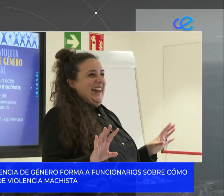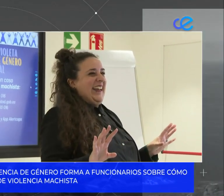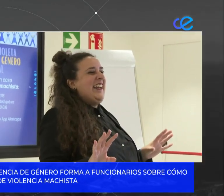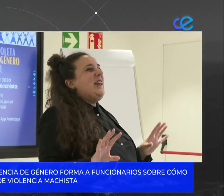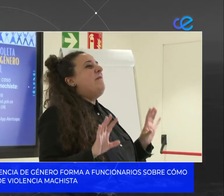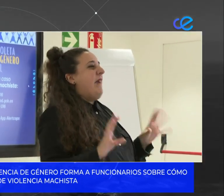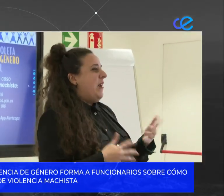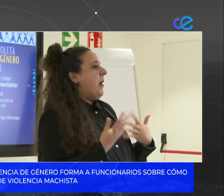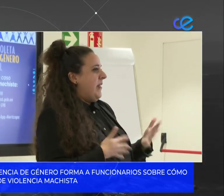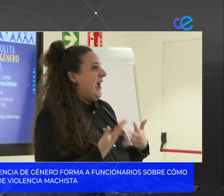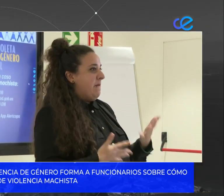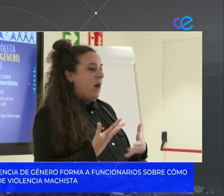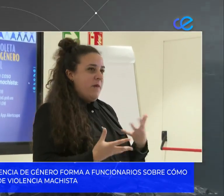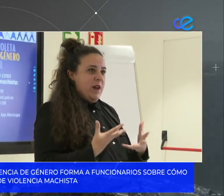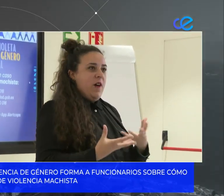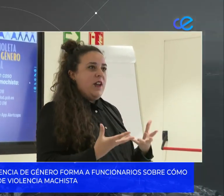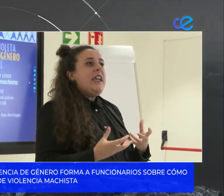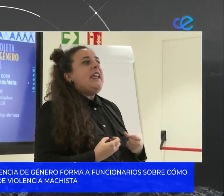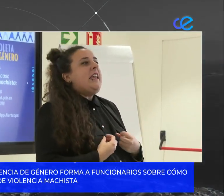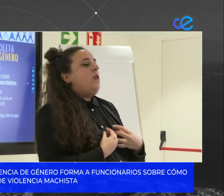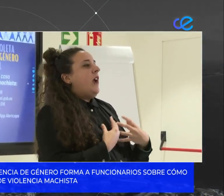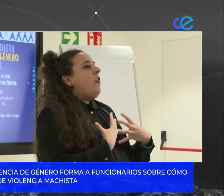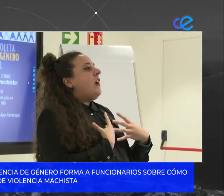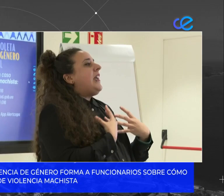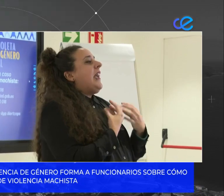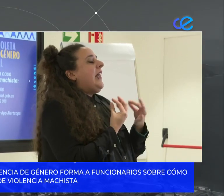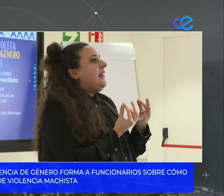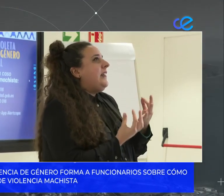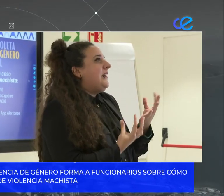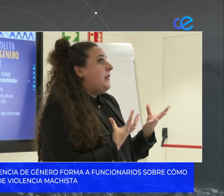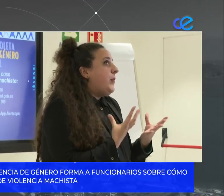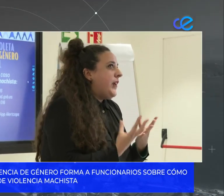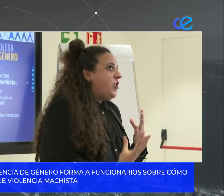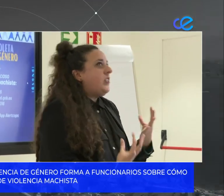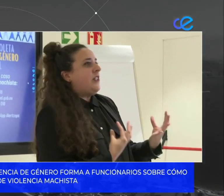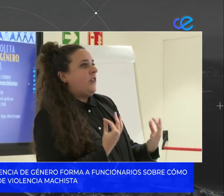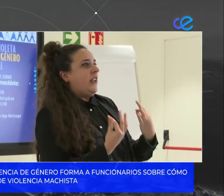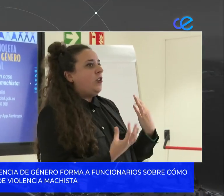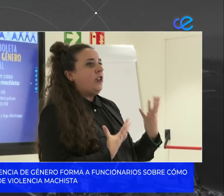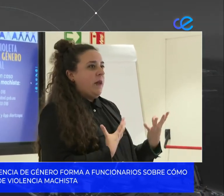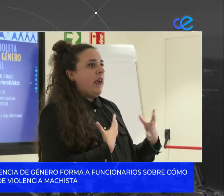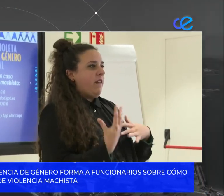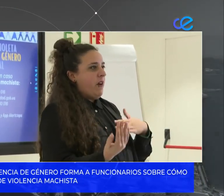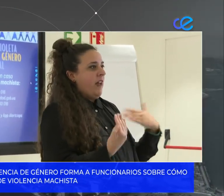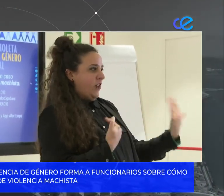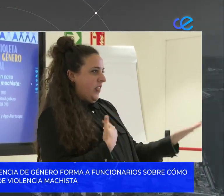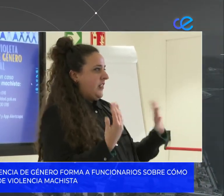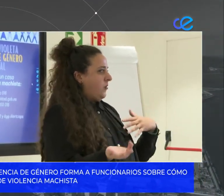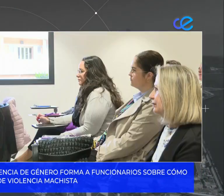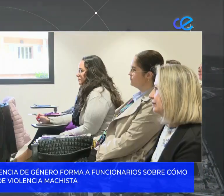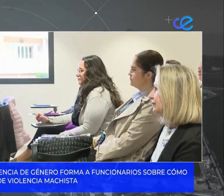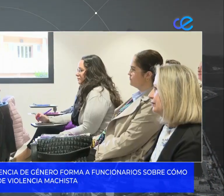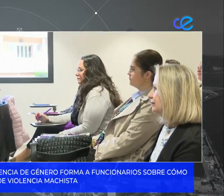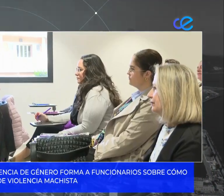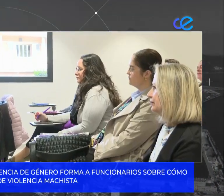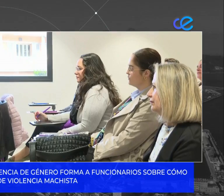e delegación de gobierno y seguridad social y cuántos funcionarios van a recibir la formación 25 funcionarios en